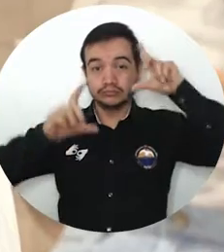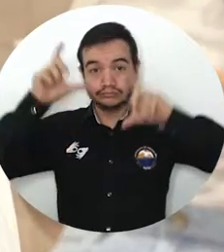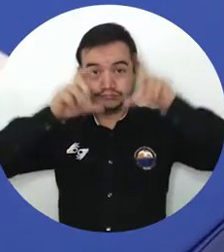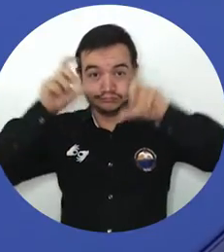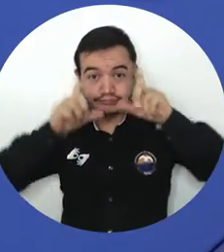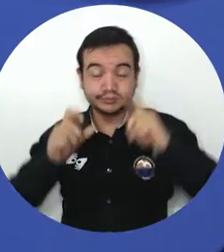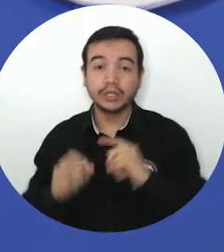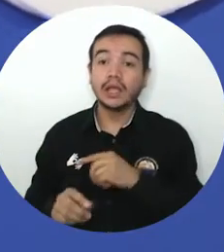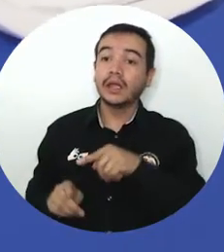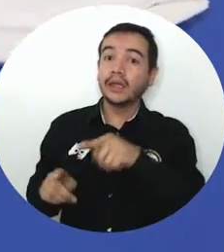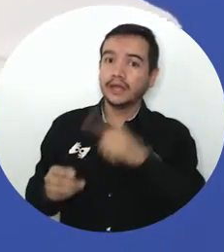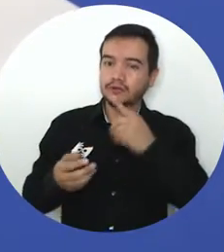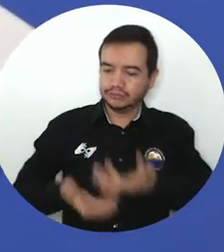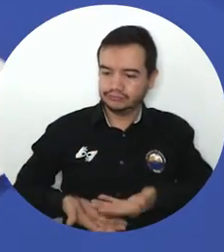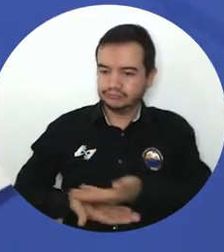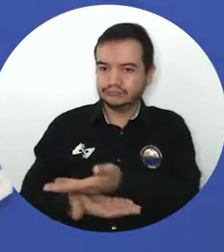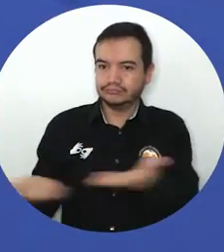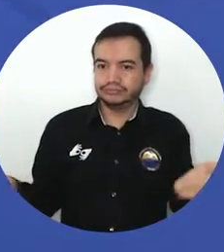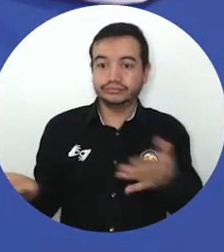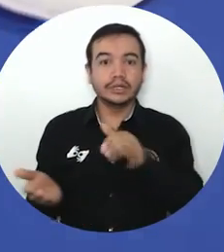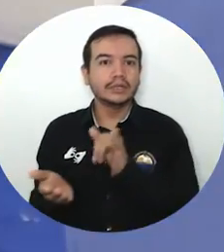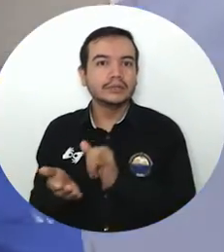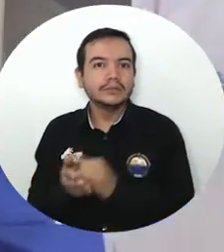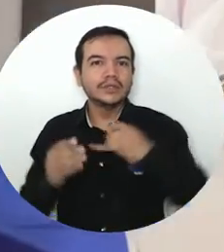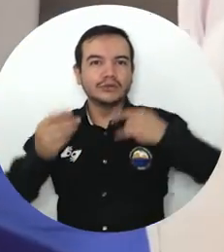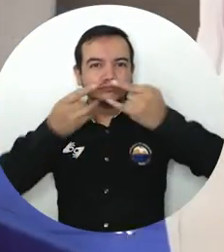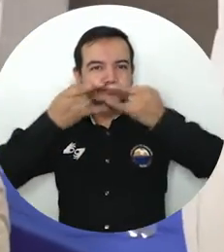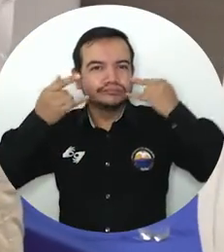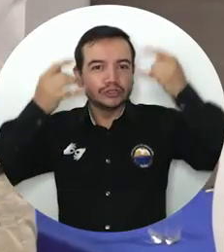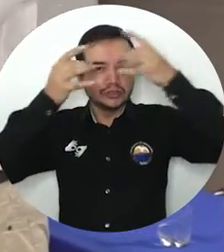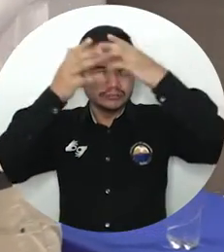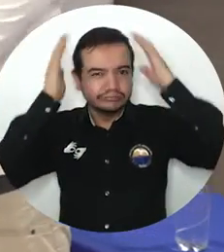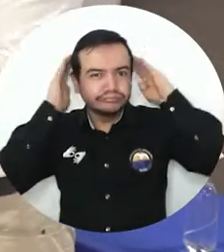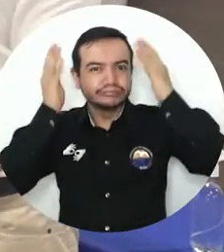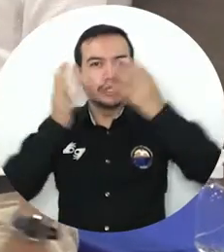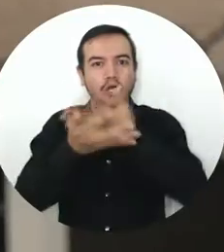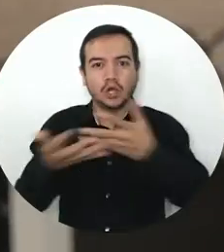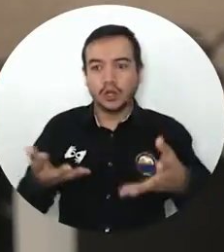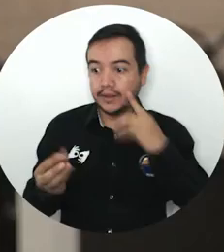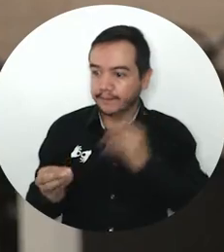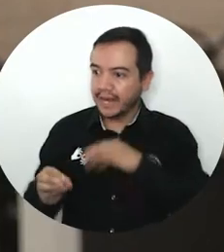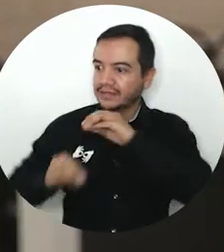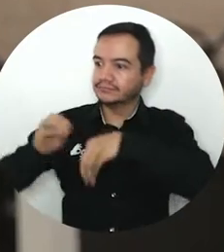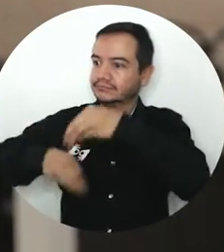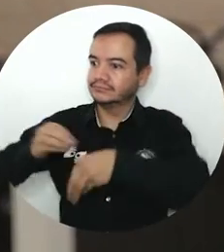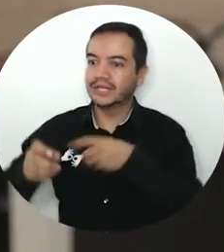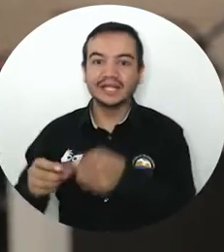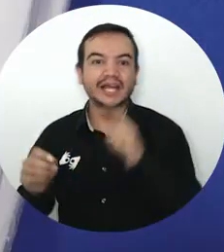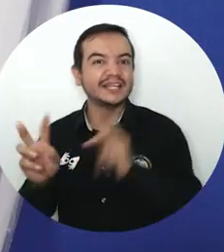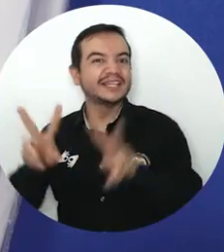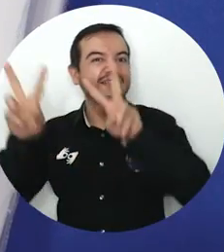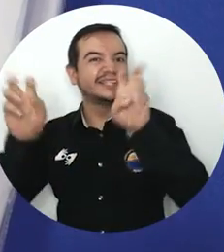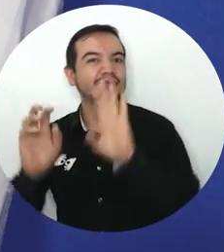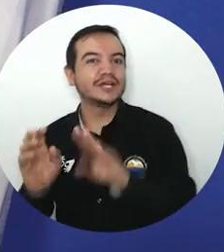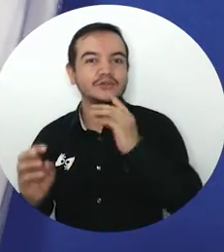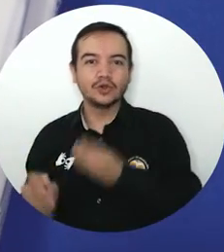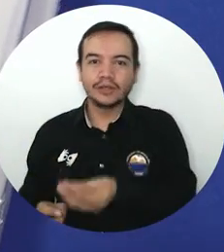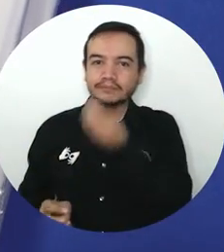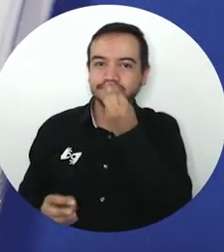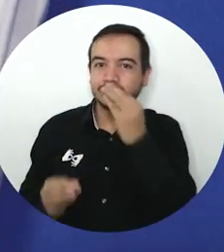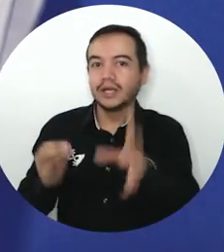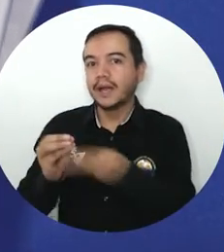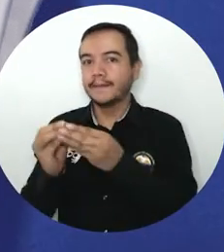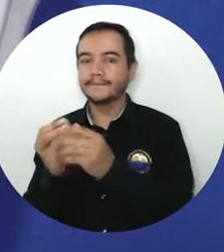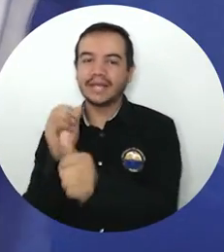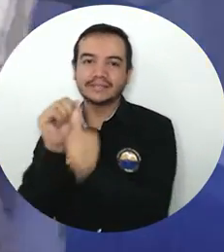quienes recibieron kits de bioseguridad con los que emprenderán las sesiones prácticas de la asignatura Alimentos y Bebidas 3 que se realizarán